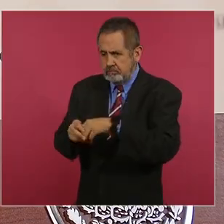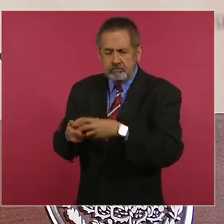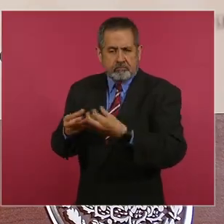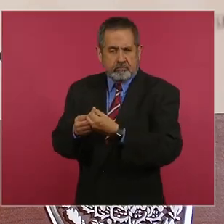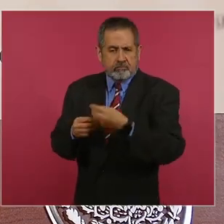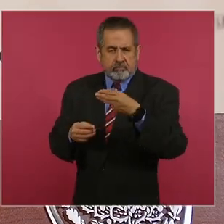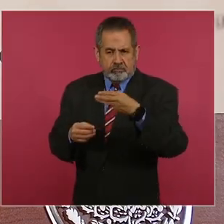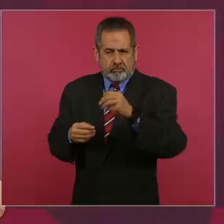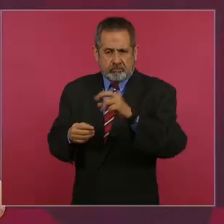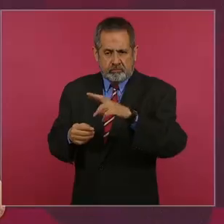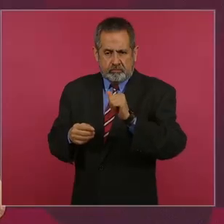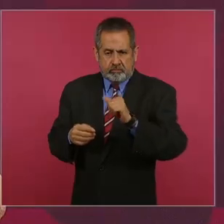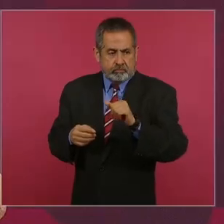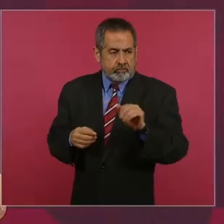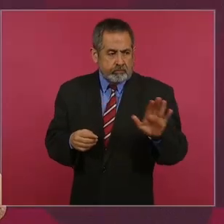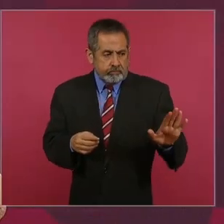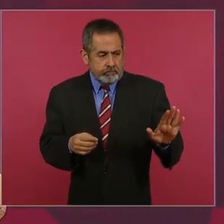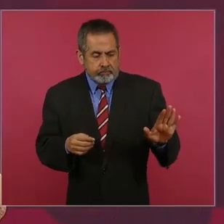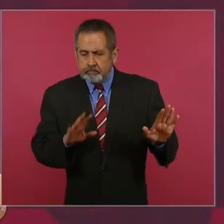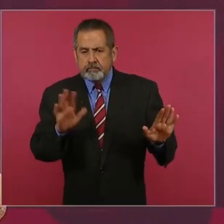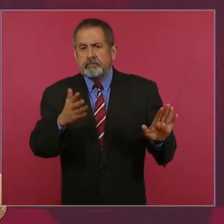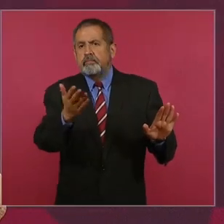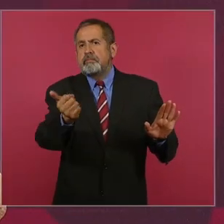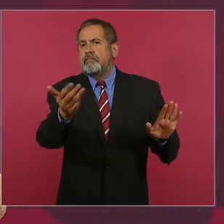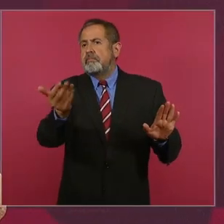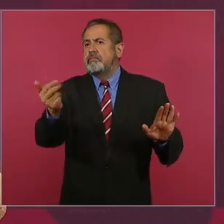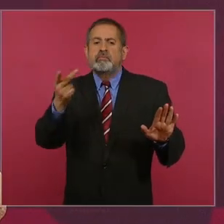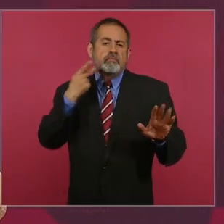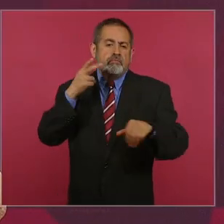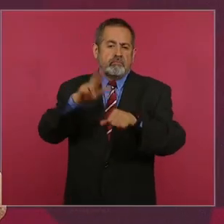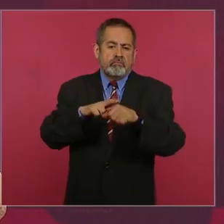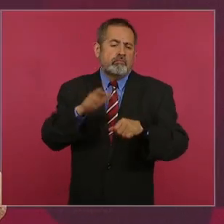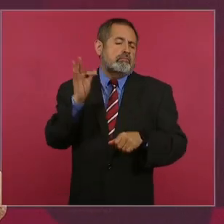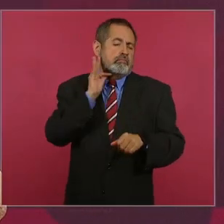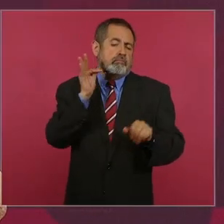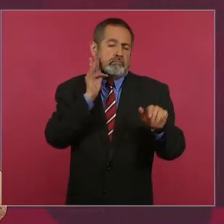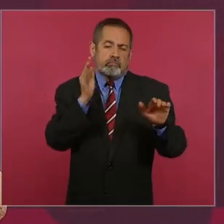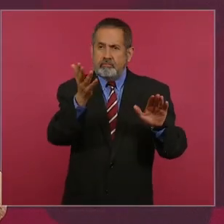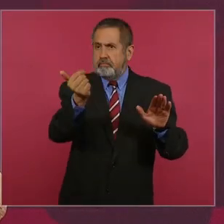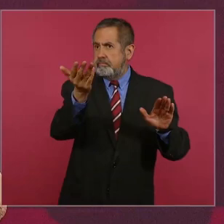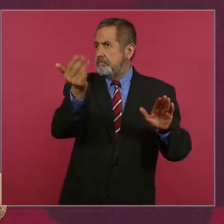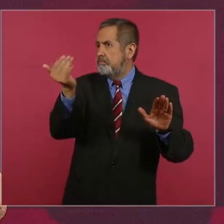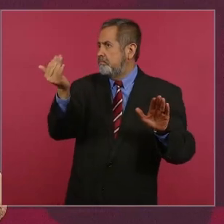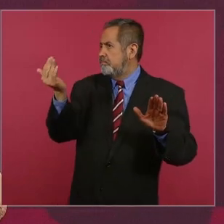solicita a todas las procuradurías bueno ahora a fiscalías